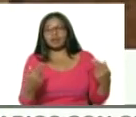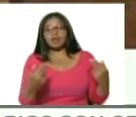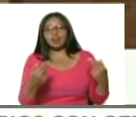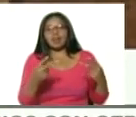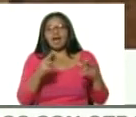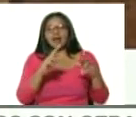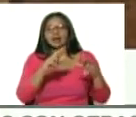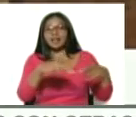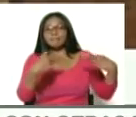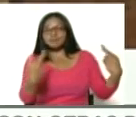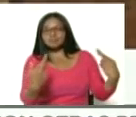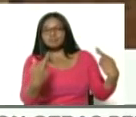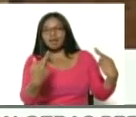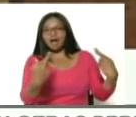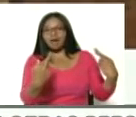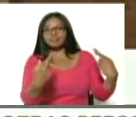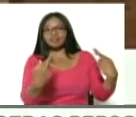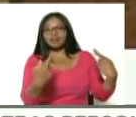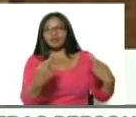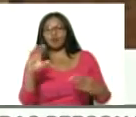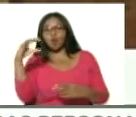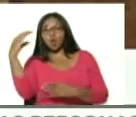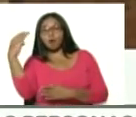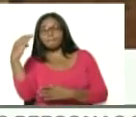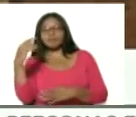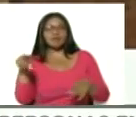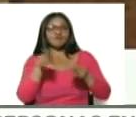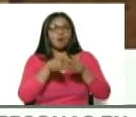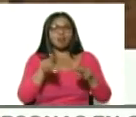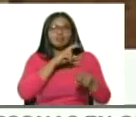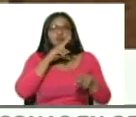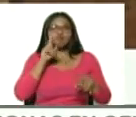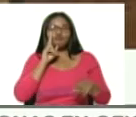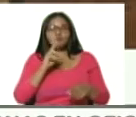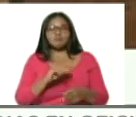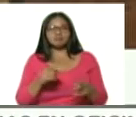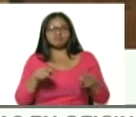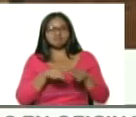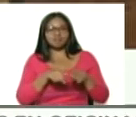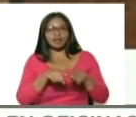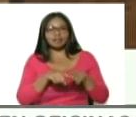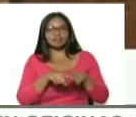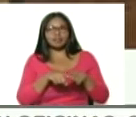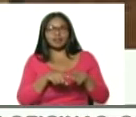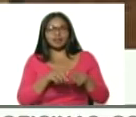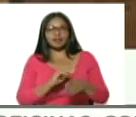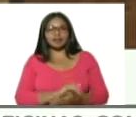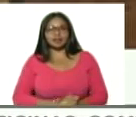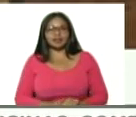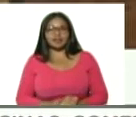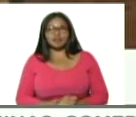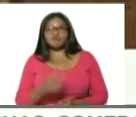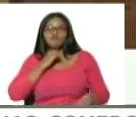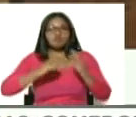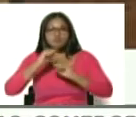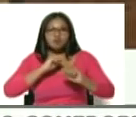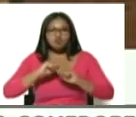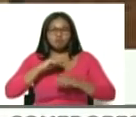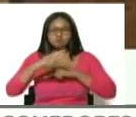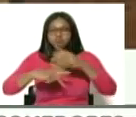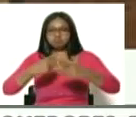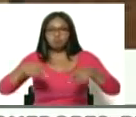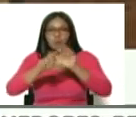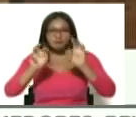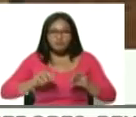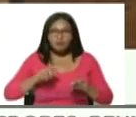cloaca, instrumento del uribismo contra los movimientos progresistas de América Latina y el Caribe,